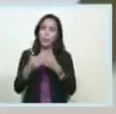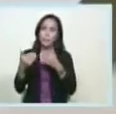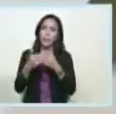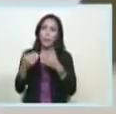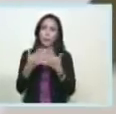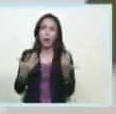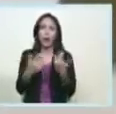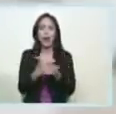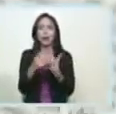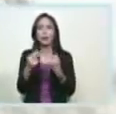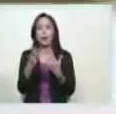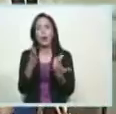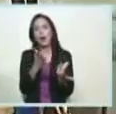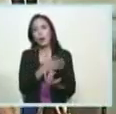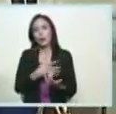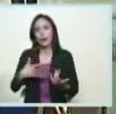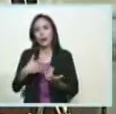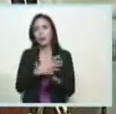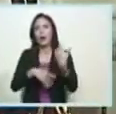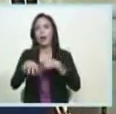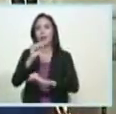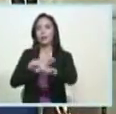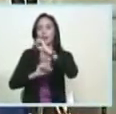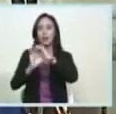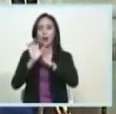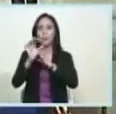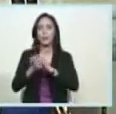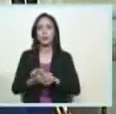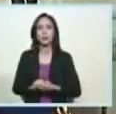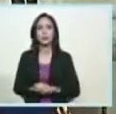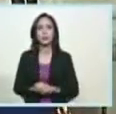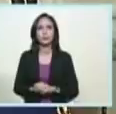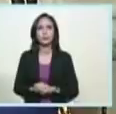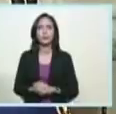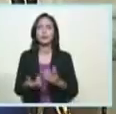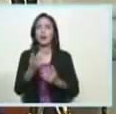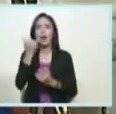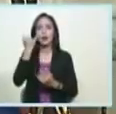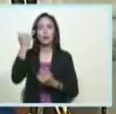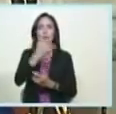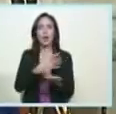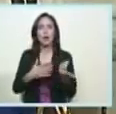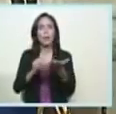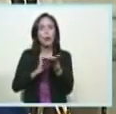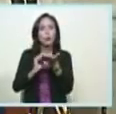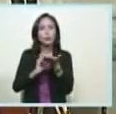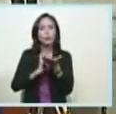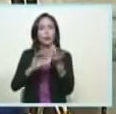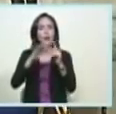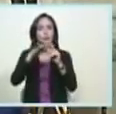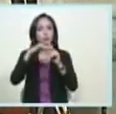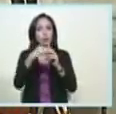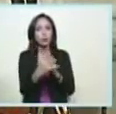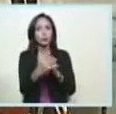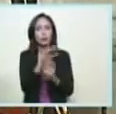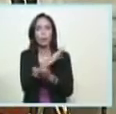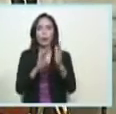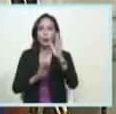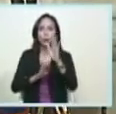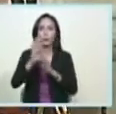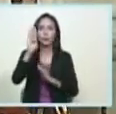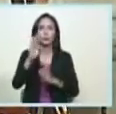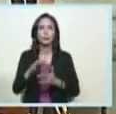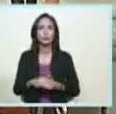de no querer luchar por superarla luchar por superarla superarnos a nosotros mismos